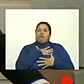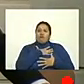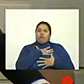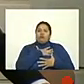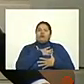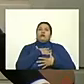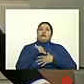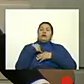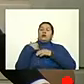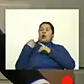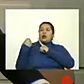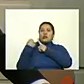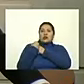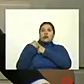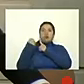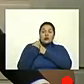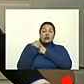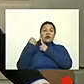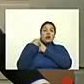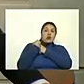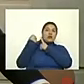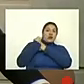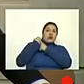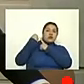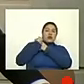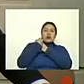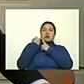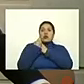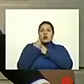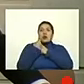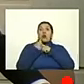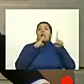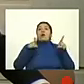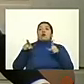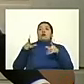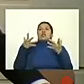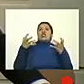que arrancaron por el intento de ponerme preso.